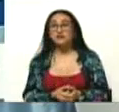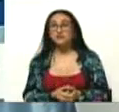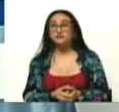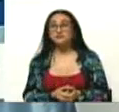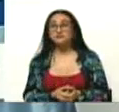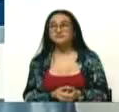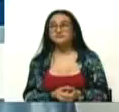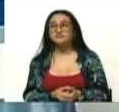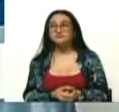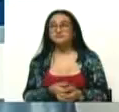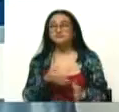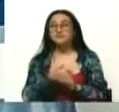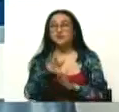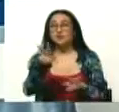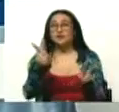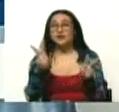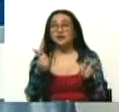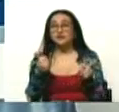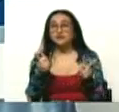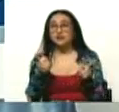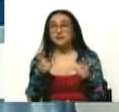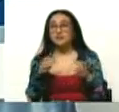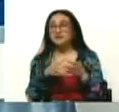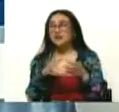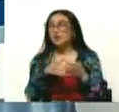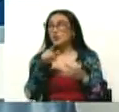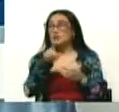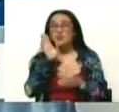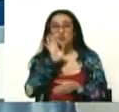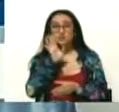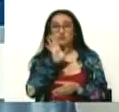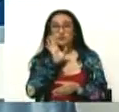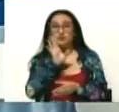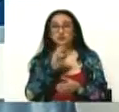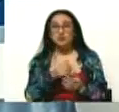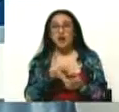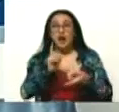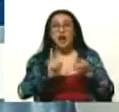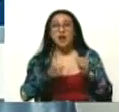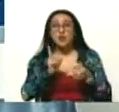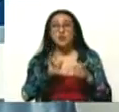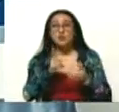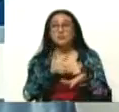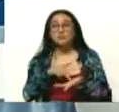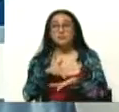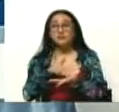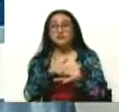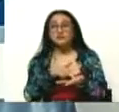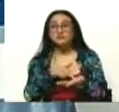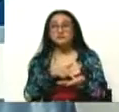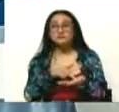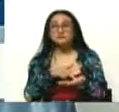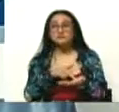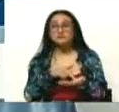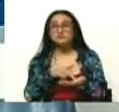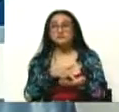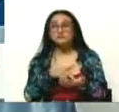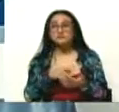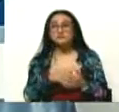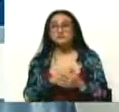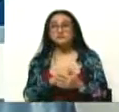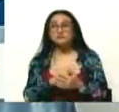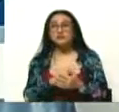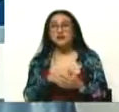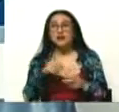sentido, esta banda a la cual estoy refiriéndome, algunos de sus participantes son primos